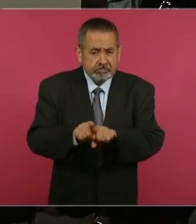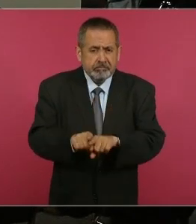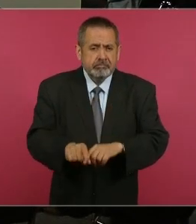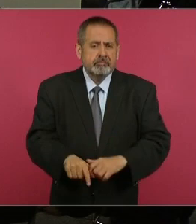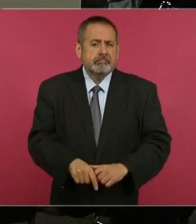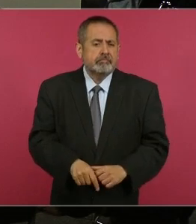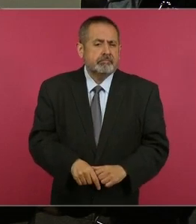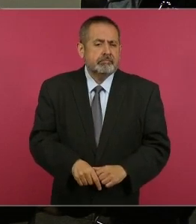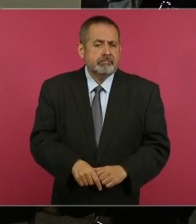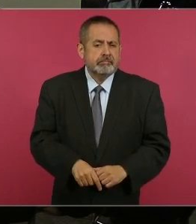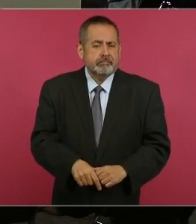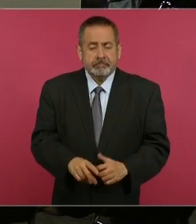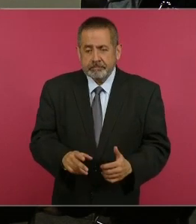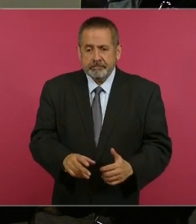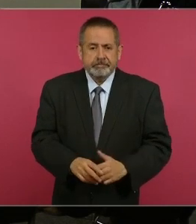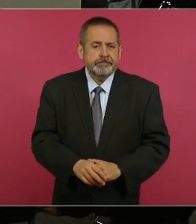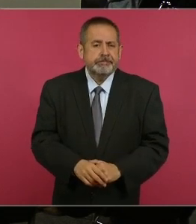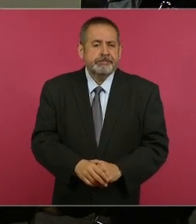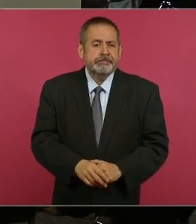Pero